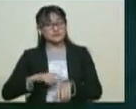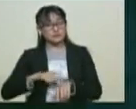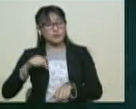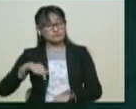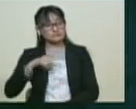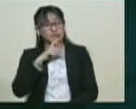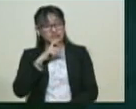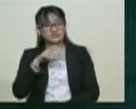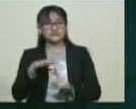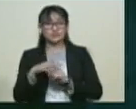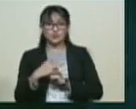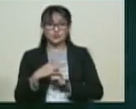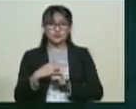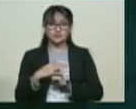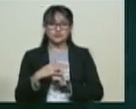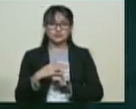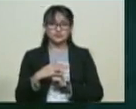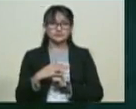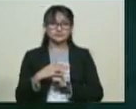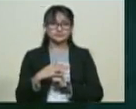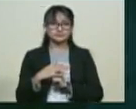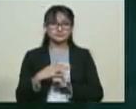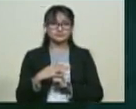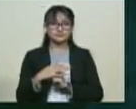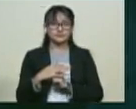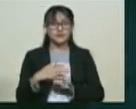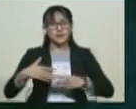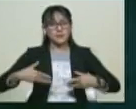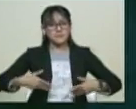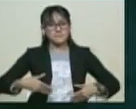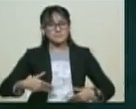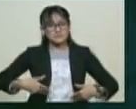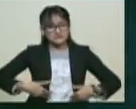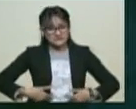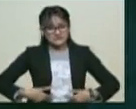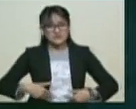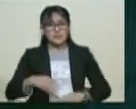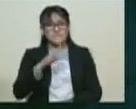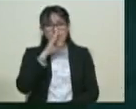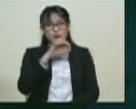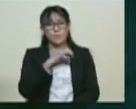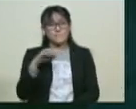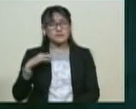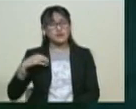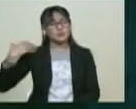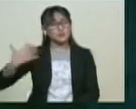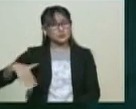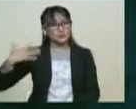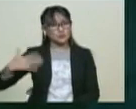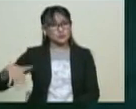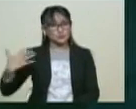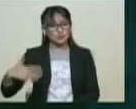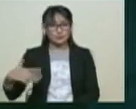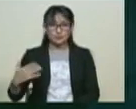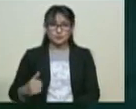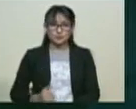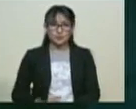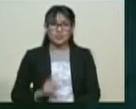interesantes, que ha hecho la banca privada es monumental, presidente. O sea,